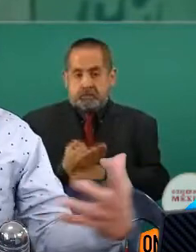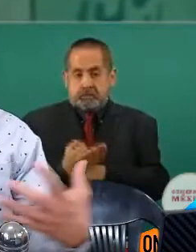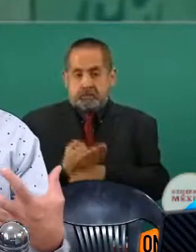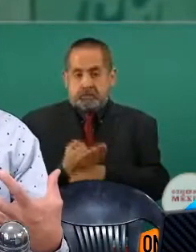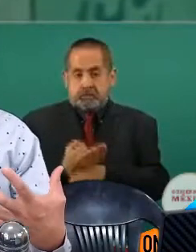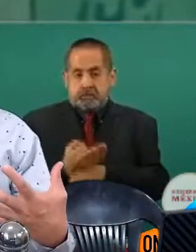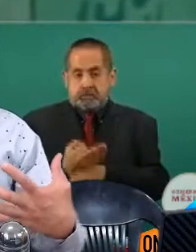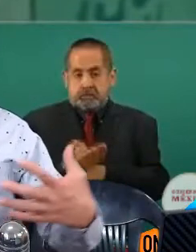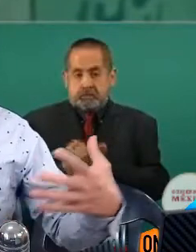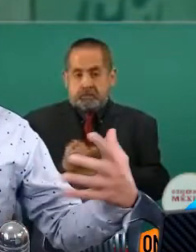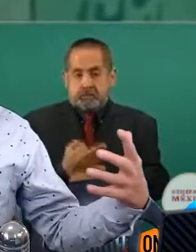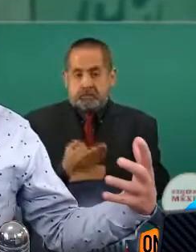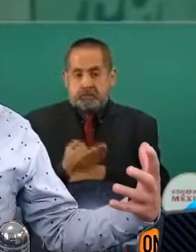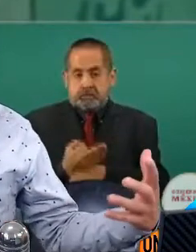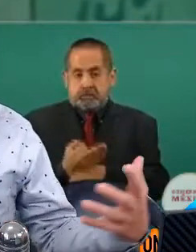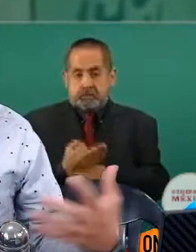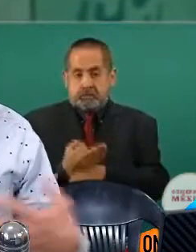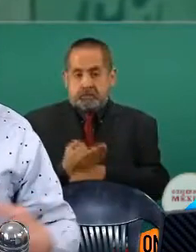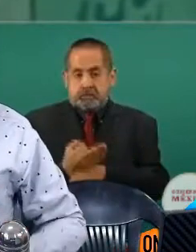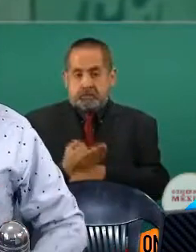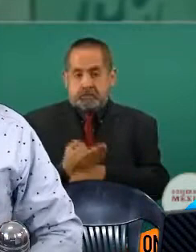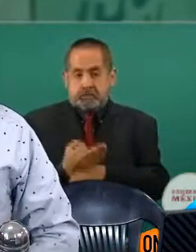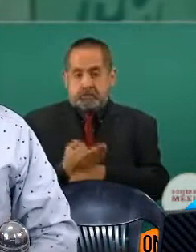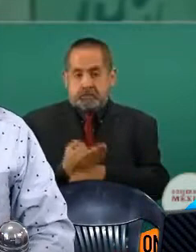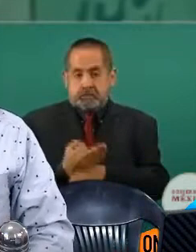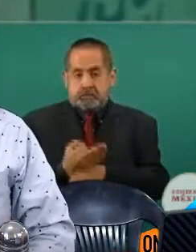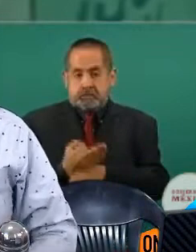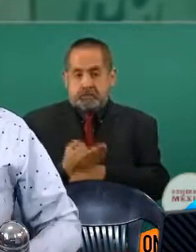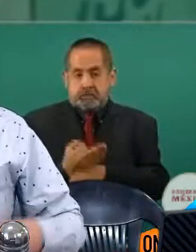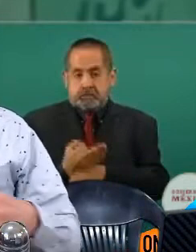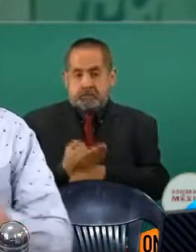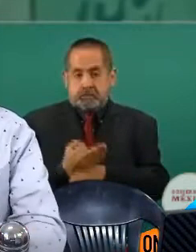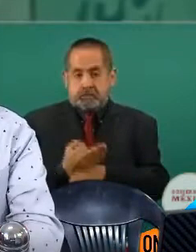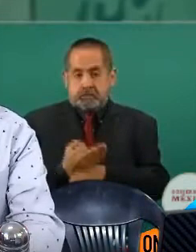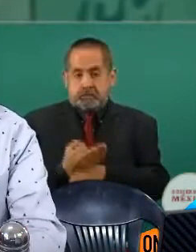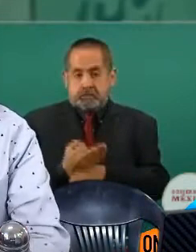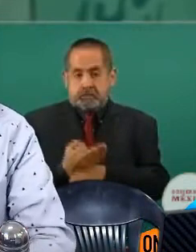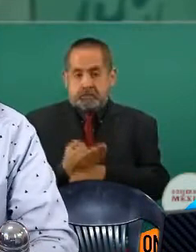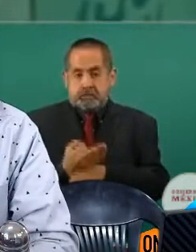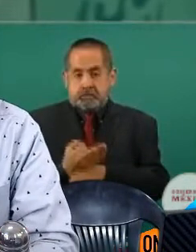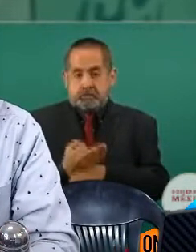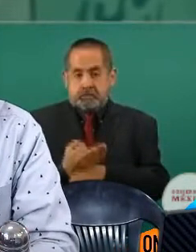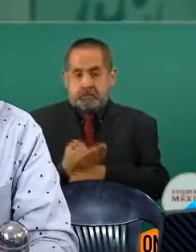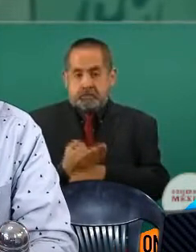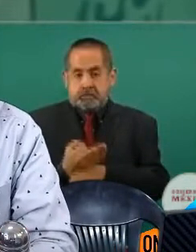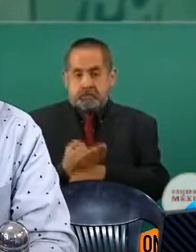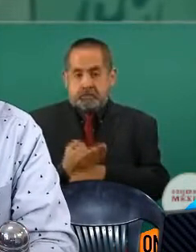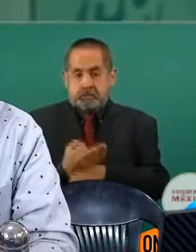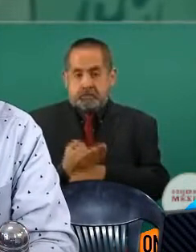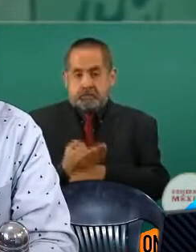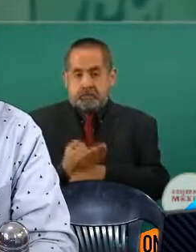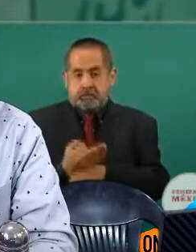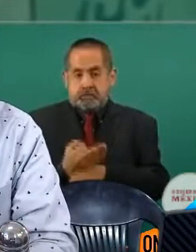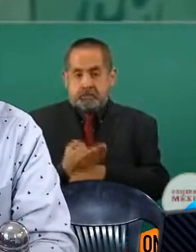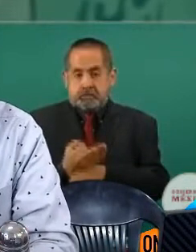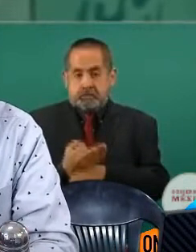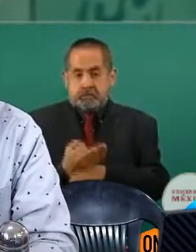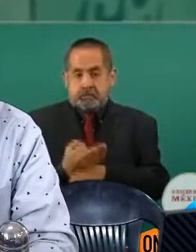ser recuperada? Hoy votan en contra de que pueda hoy buscarse